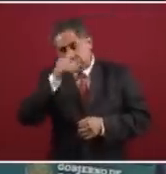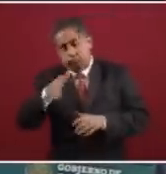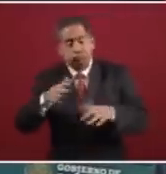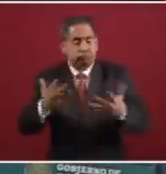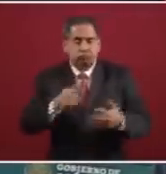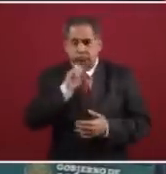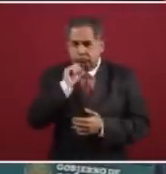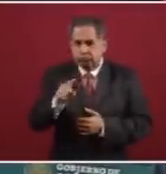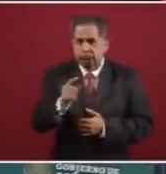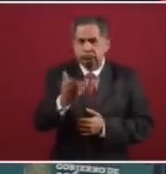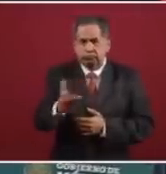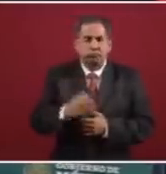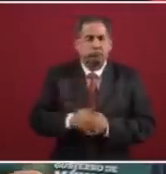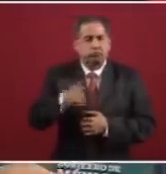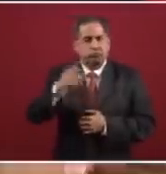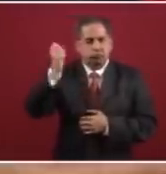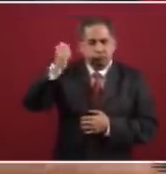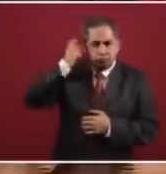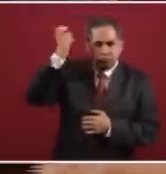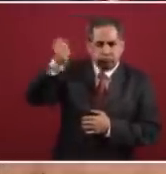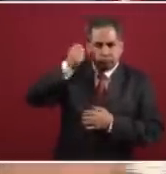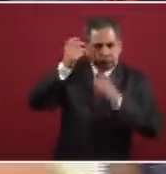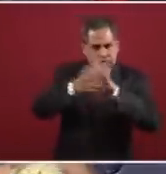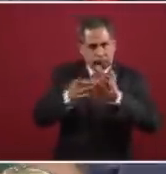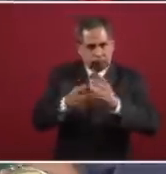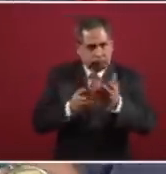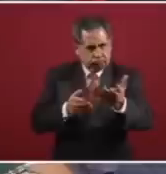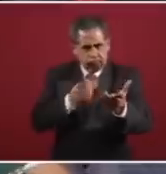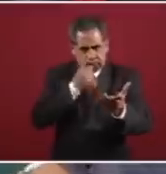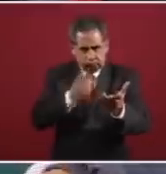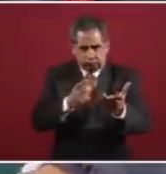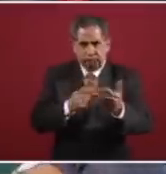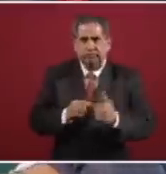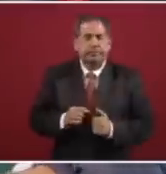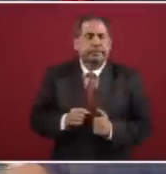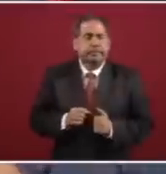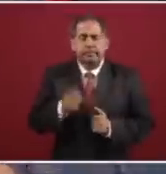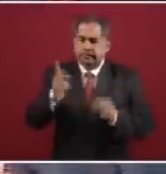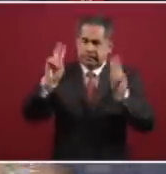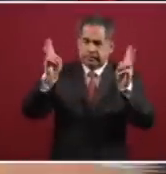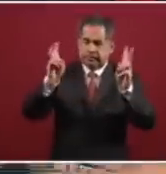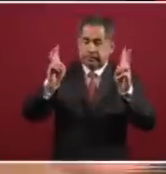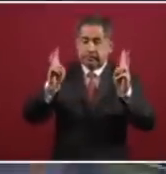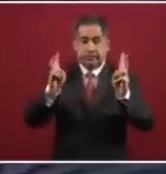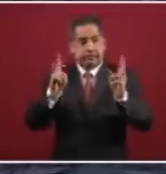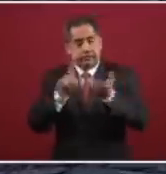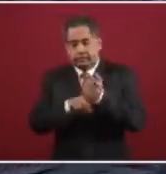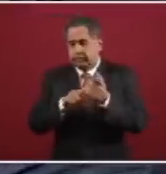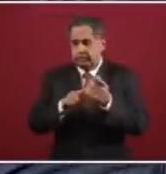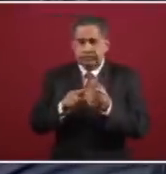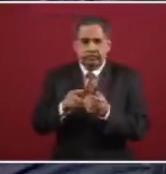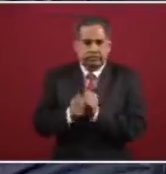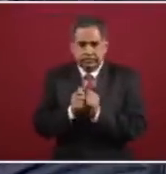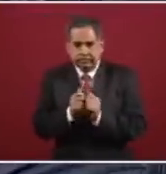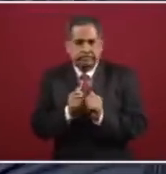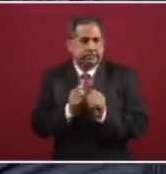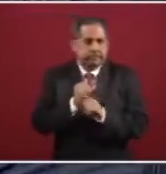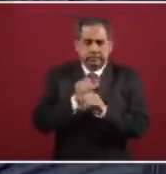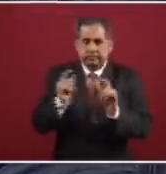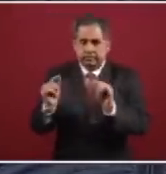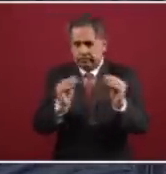bueno, también en su discurso usted habló sobre un tema que causó debate en las redes sociales en torno